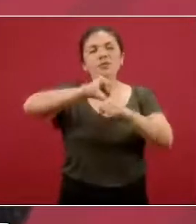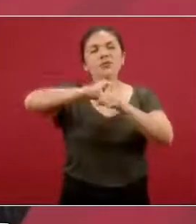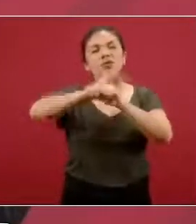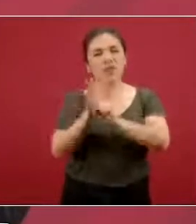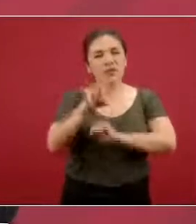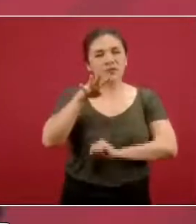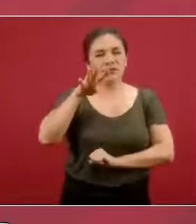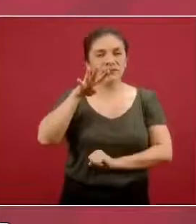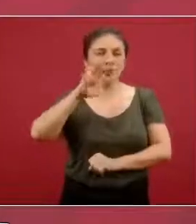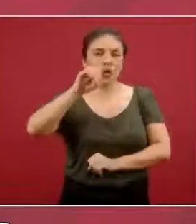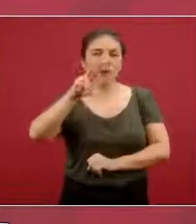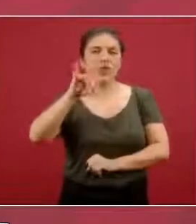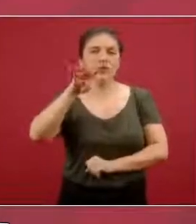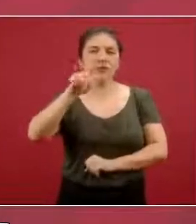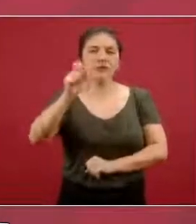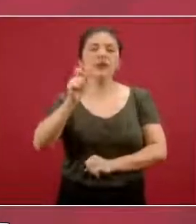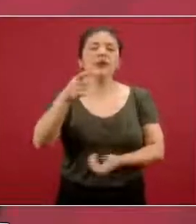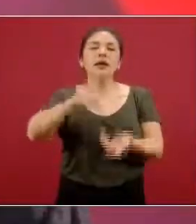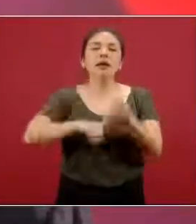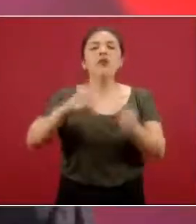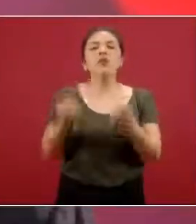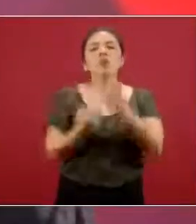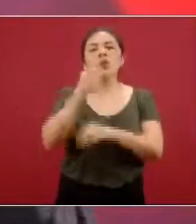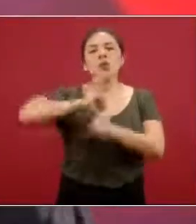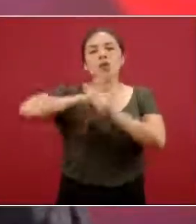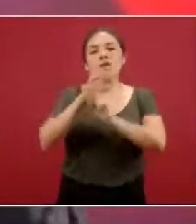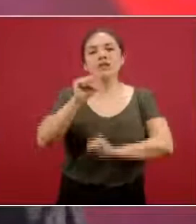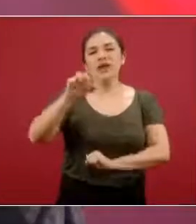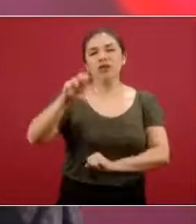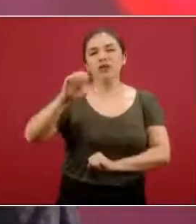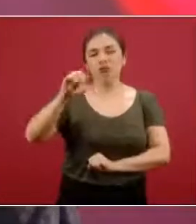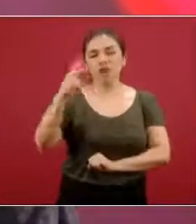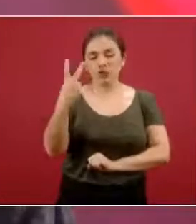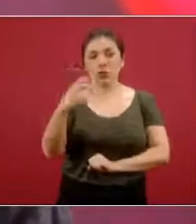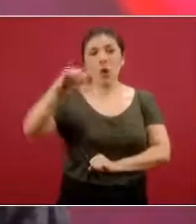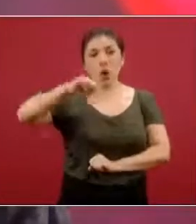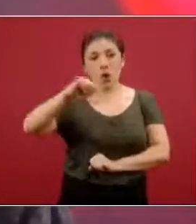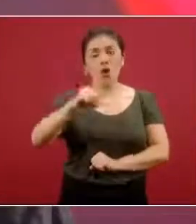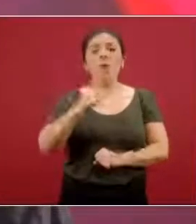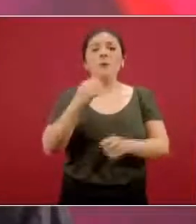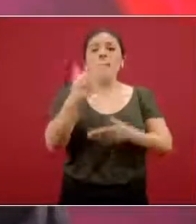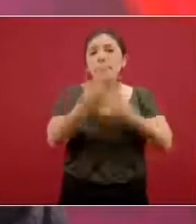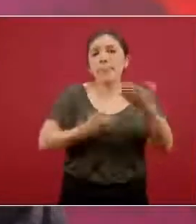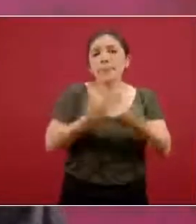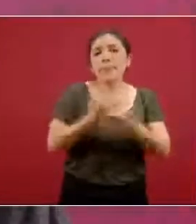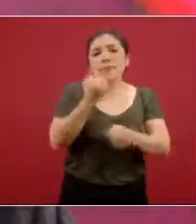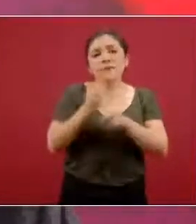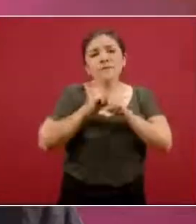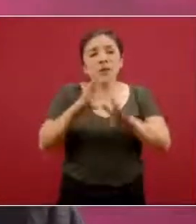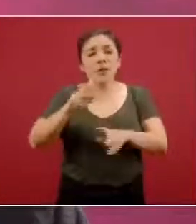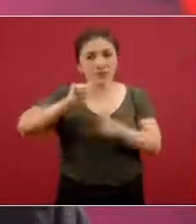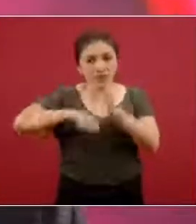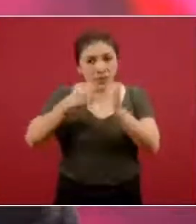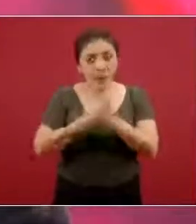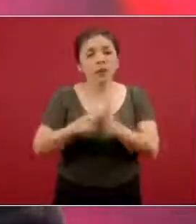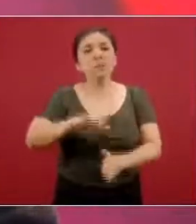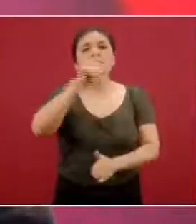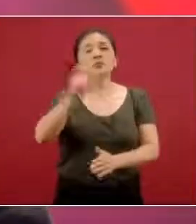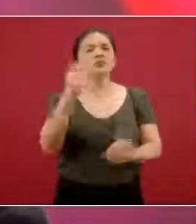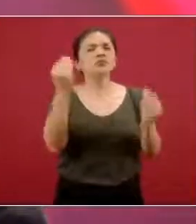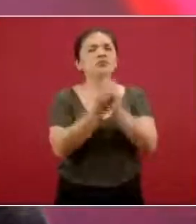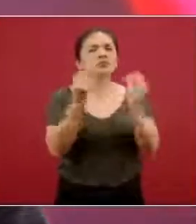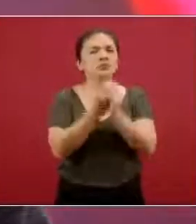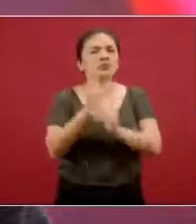causada por el nuevo coronavirus SARS-CoV-2. Hoy vamos a presentar el informe técnico y una pieza del informe técnico